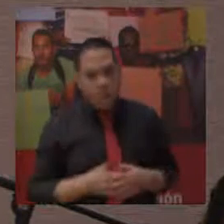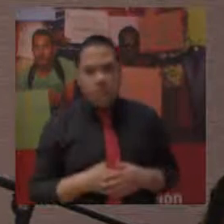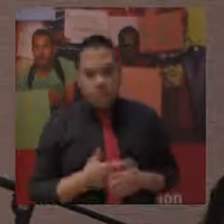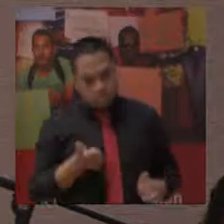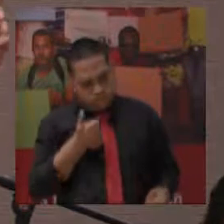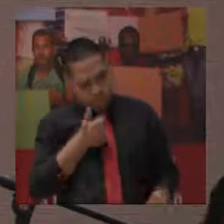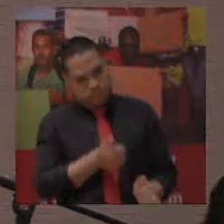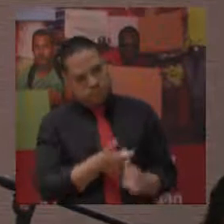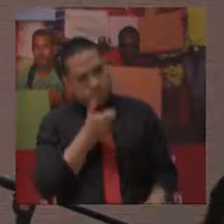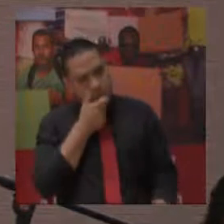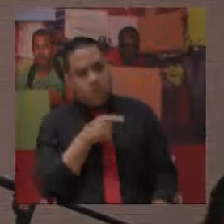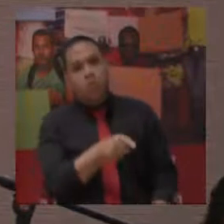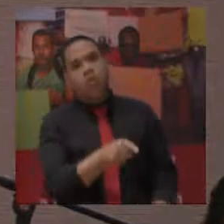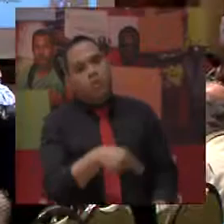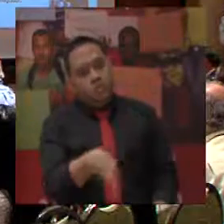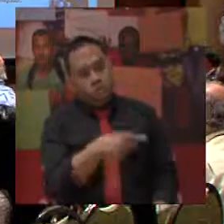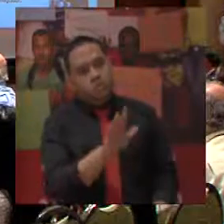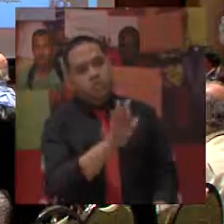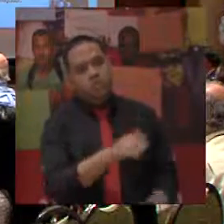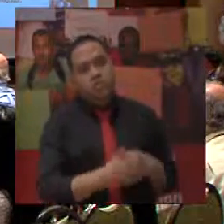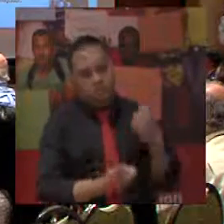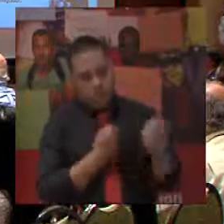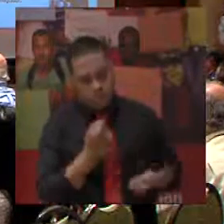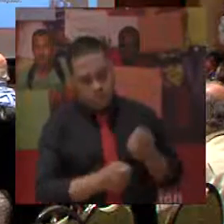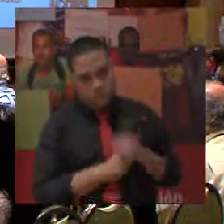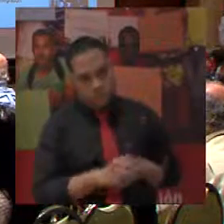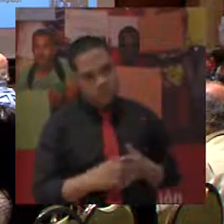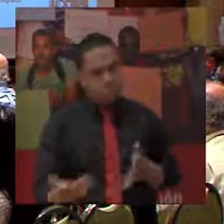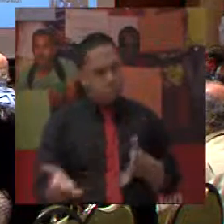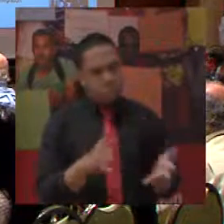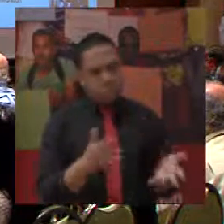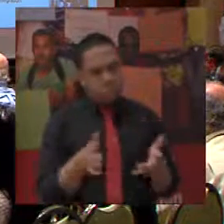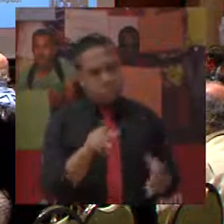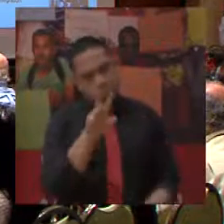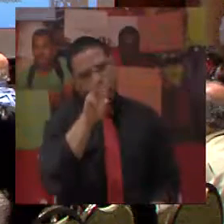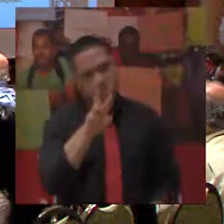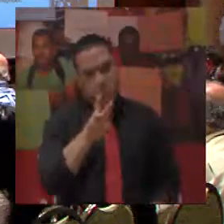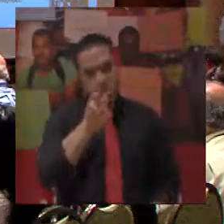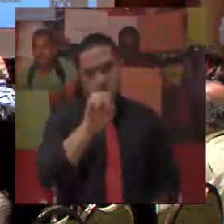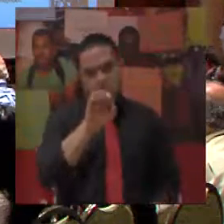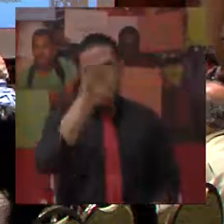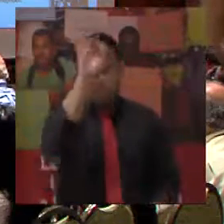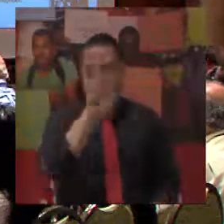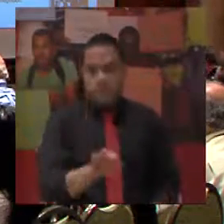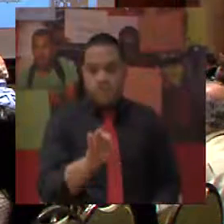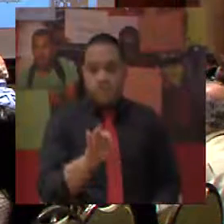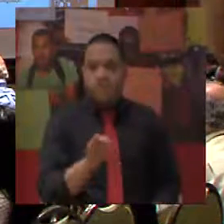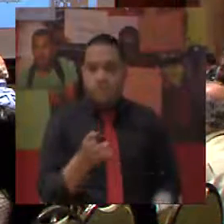seguimiento, tenemos que las unidades de negocio que desembolsamos aproximadamente en un 80%